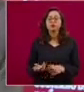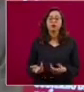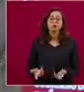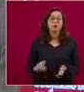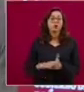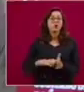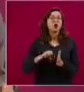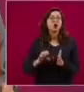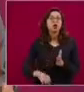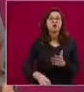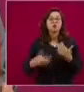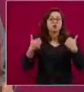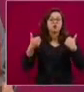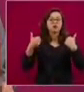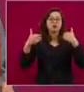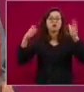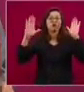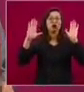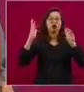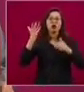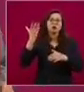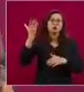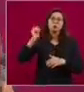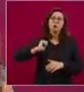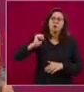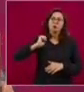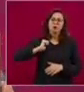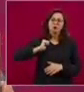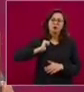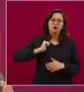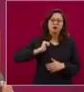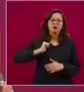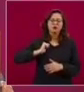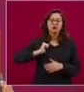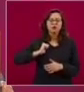como cuando gobernó el general Lázaro Cárdenas,